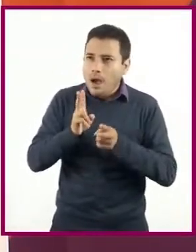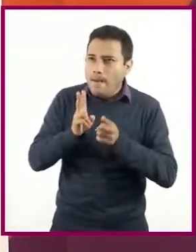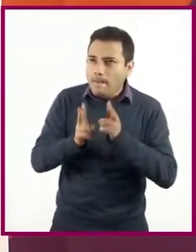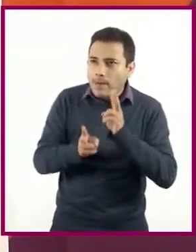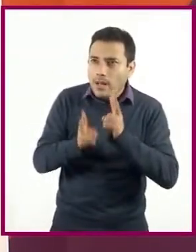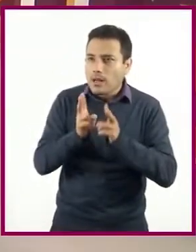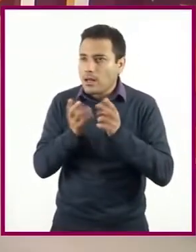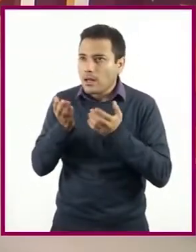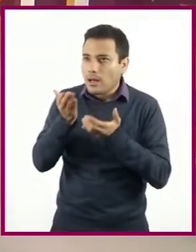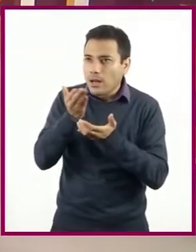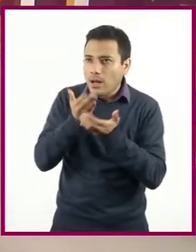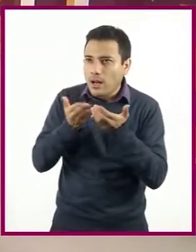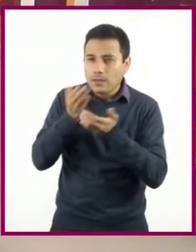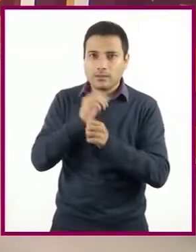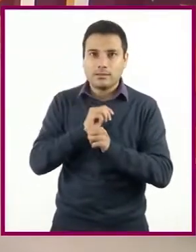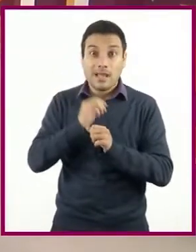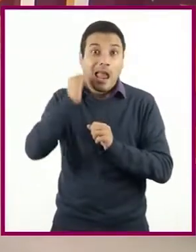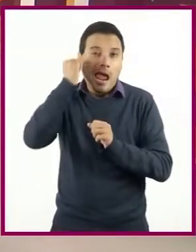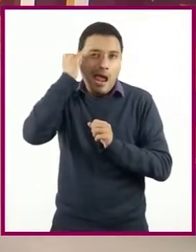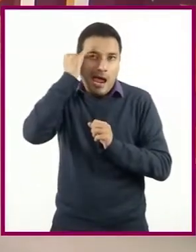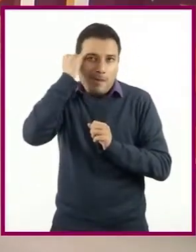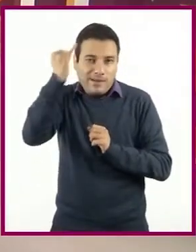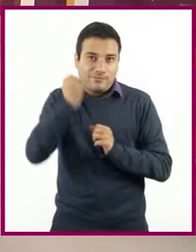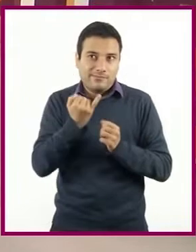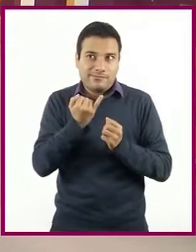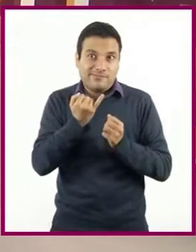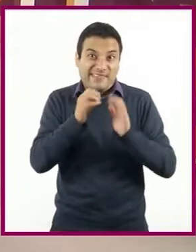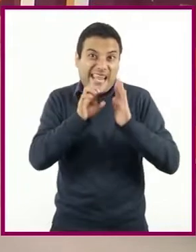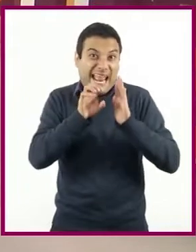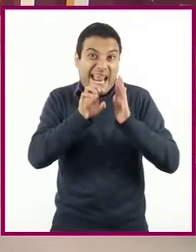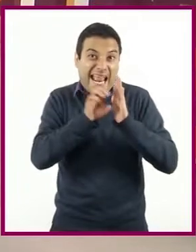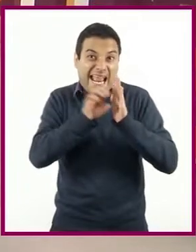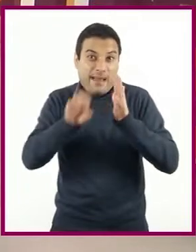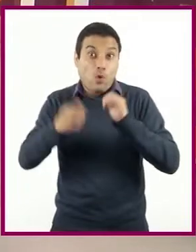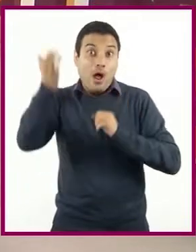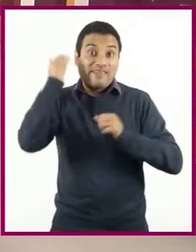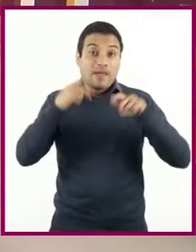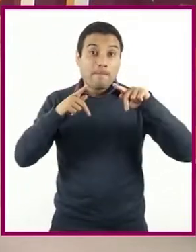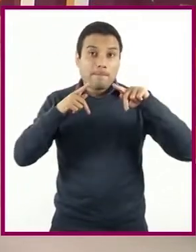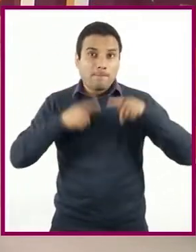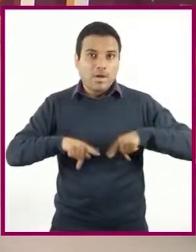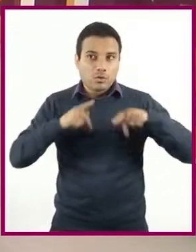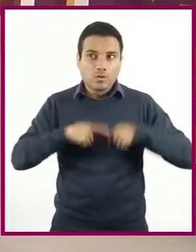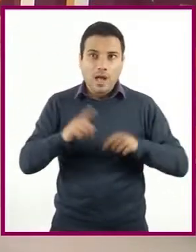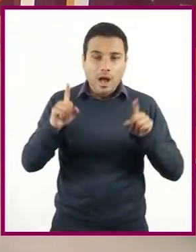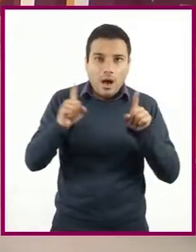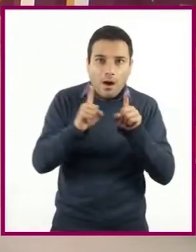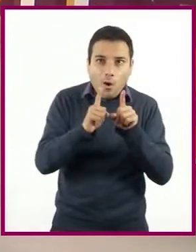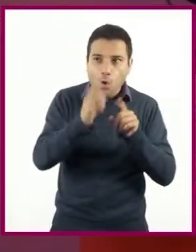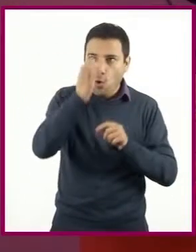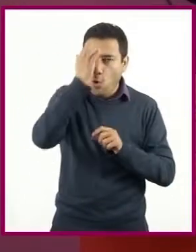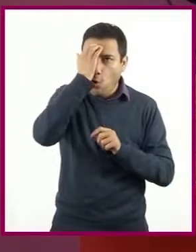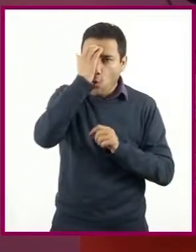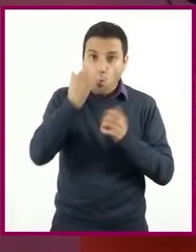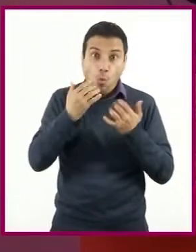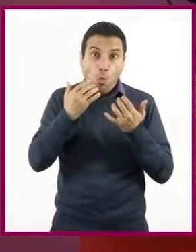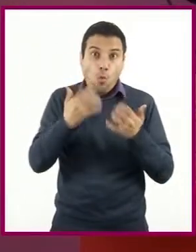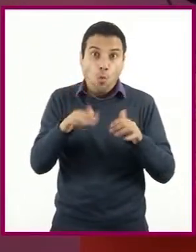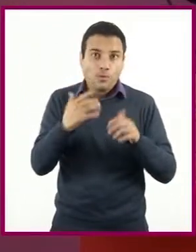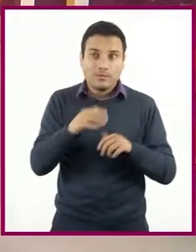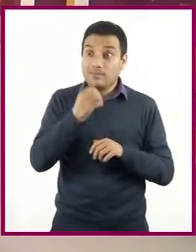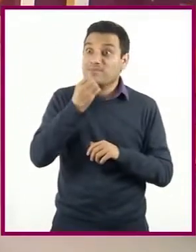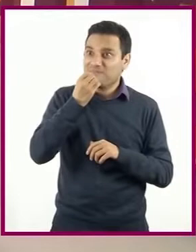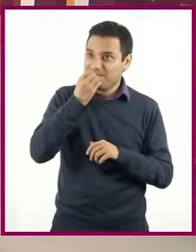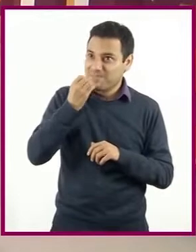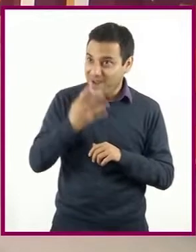preciso momento. ¿Te imaginas poder conocer a personas de una época distinta a la de nosotros? Sí. Estaría increíble